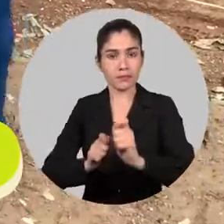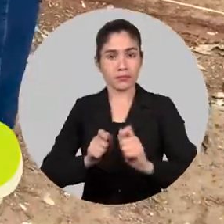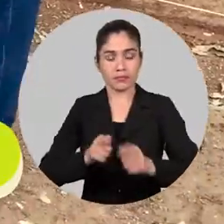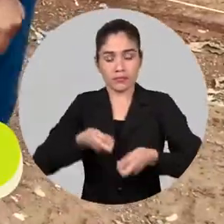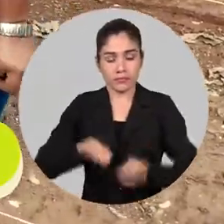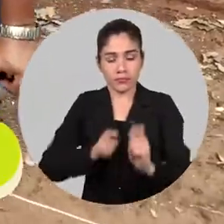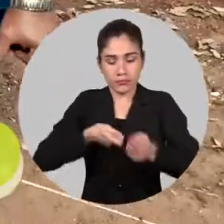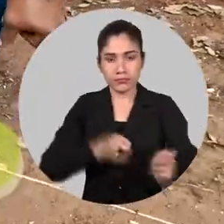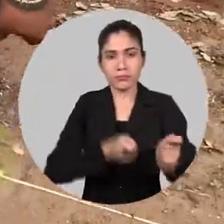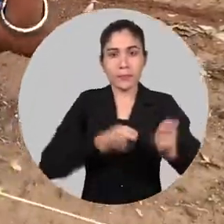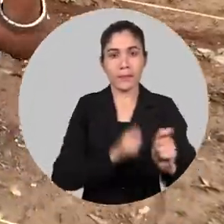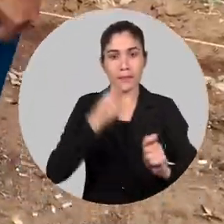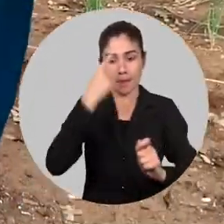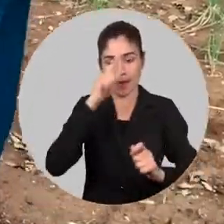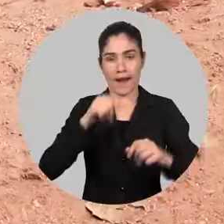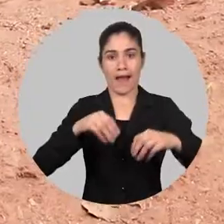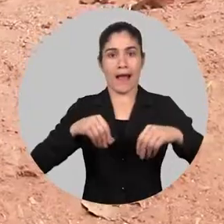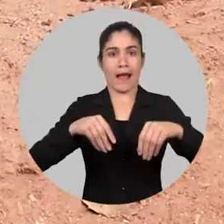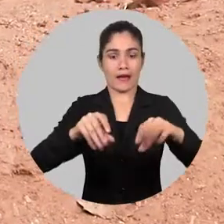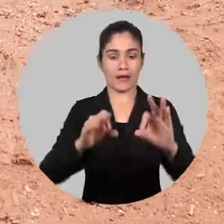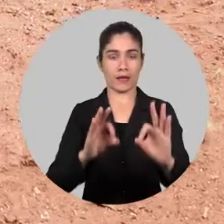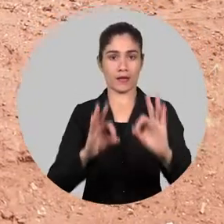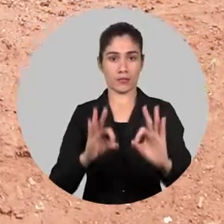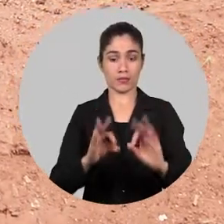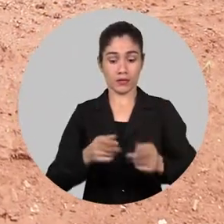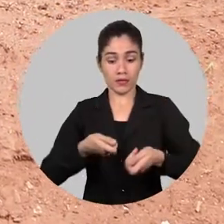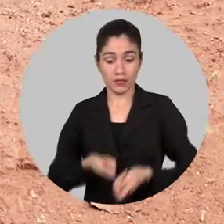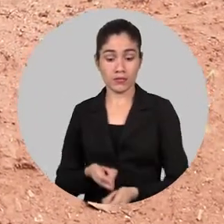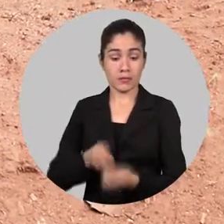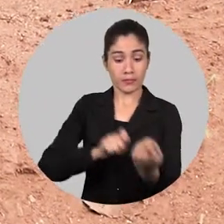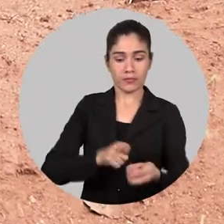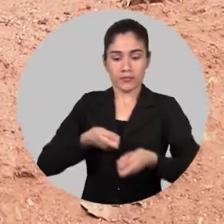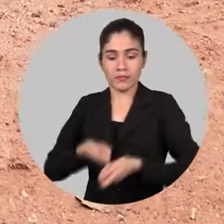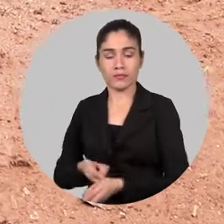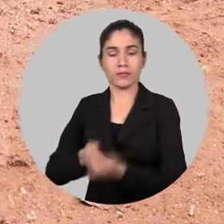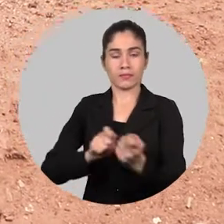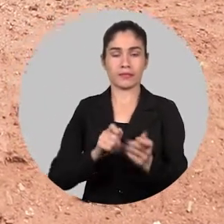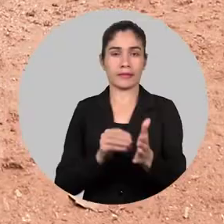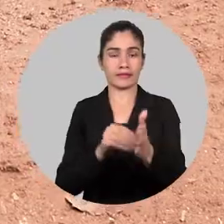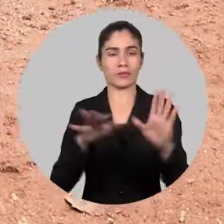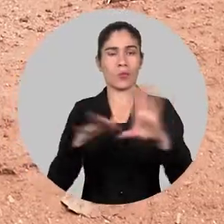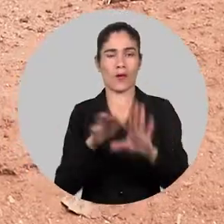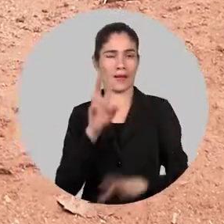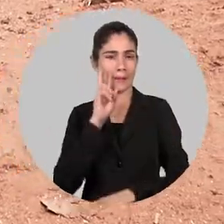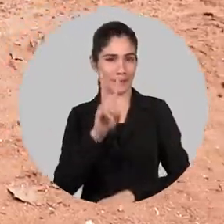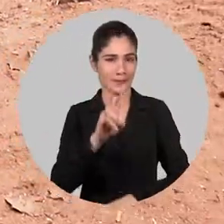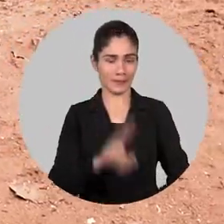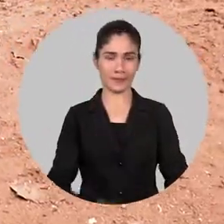ver atrás. Este es el trabajo, se llama volteo de suelo.